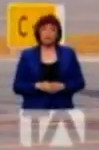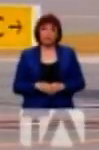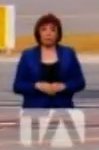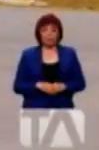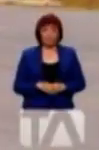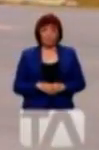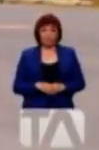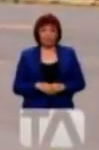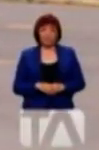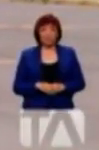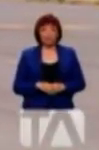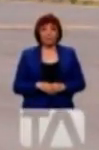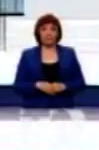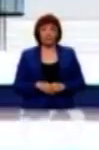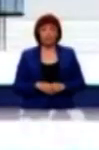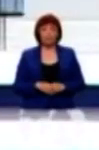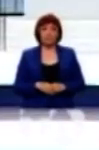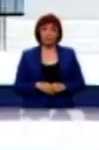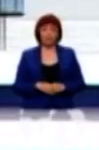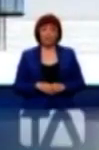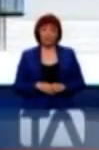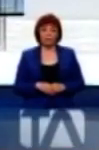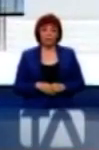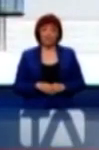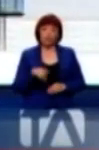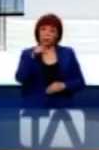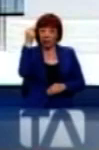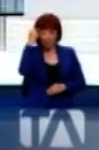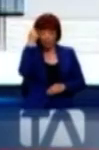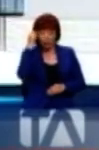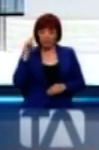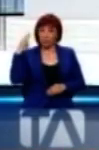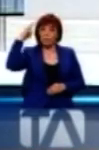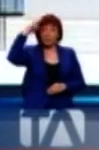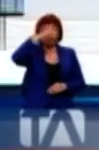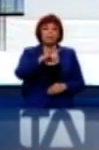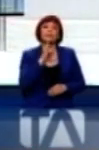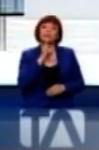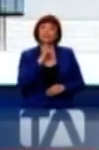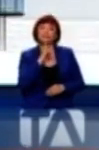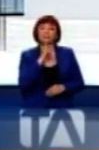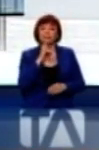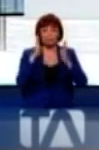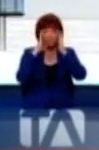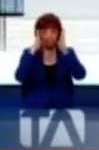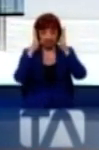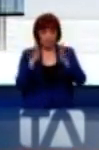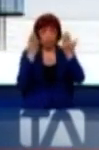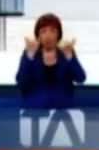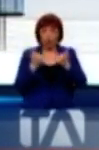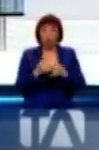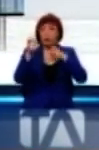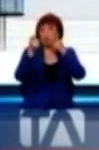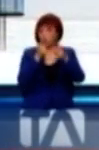Ana María Cañizares, 24 horas. Si usted va a viajar a los Estados Unidos, preste atención porque se intensificarán los controles a